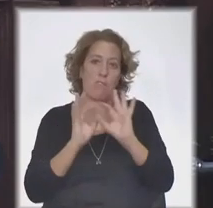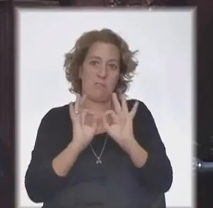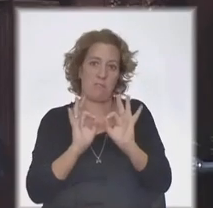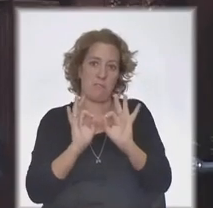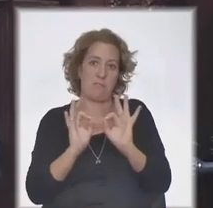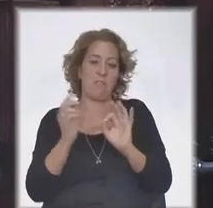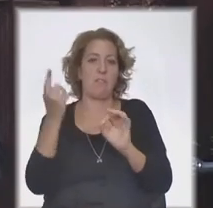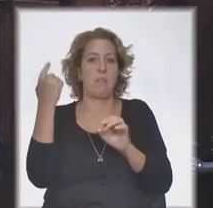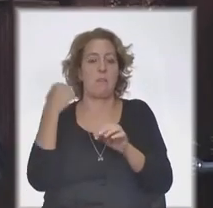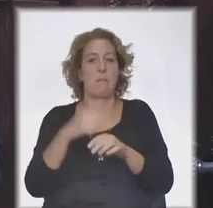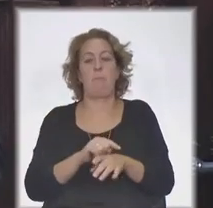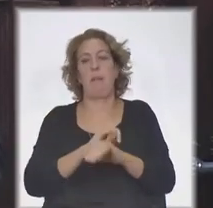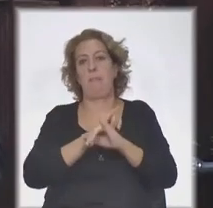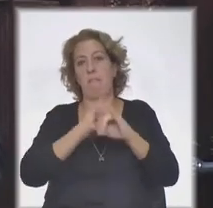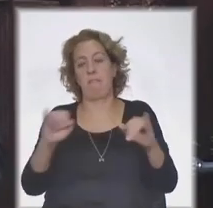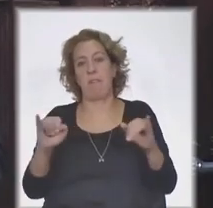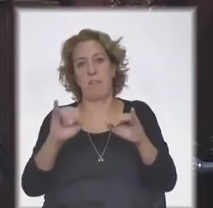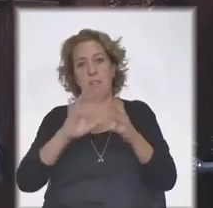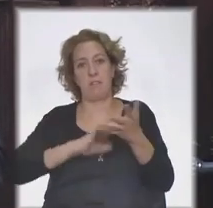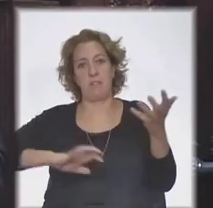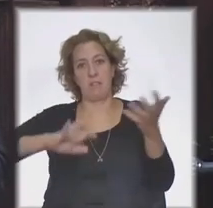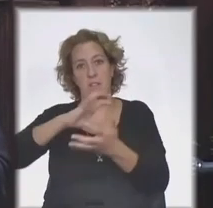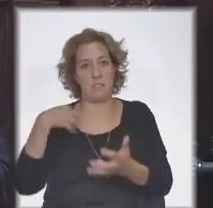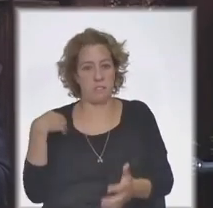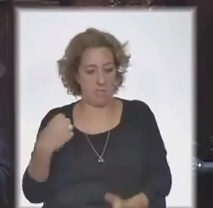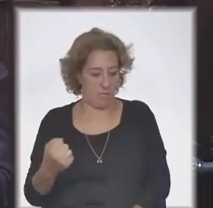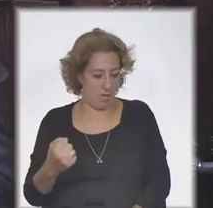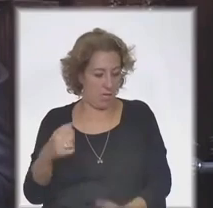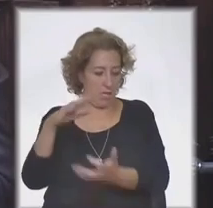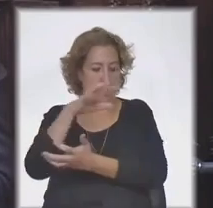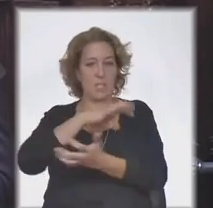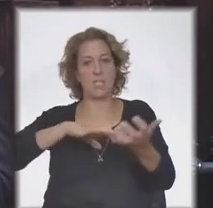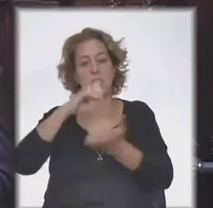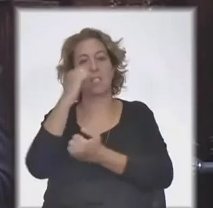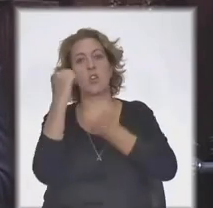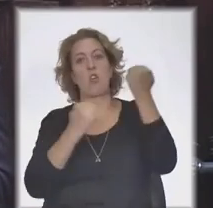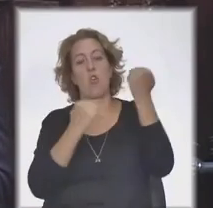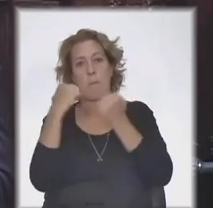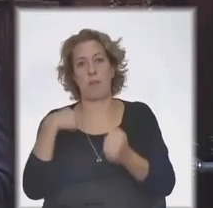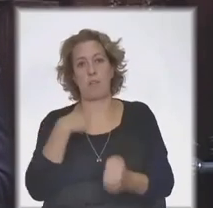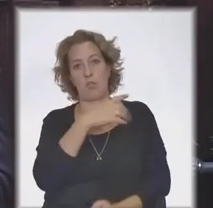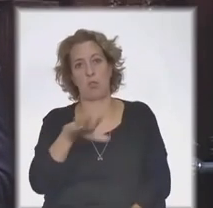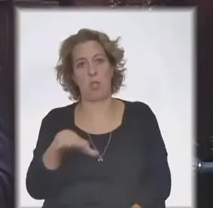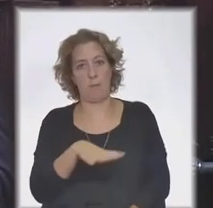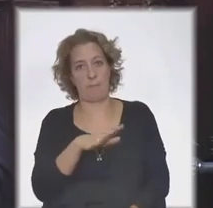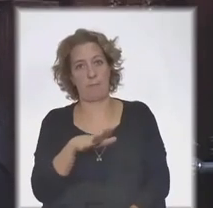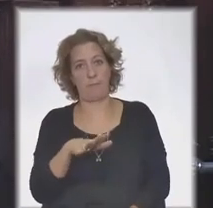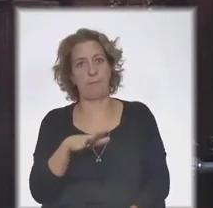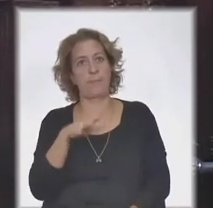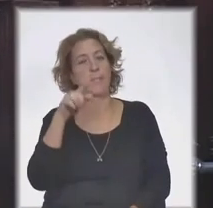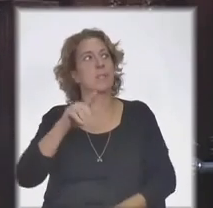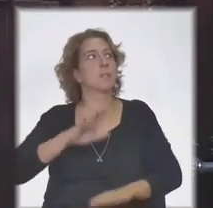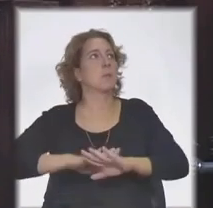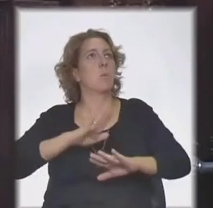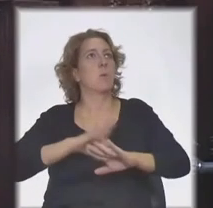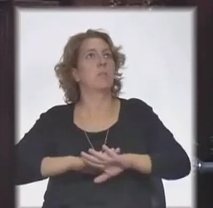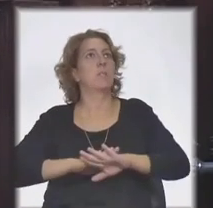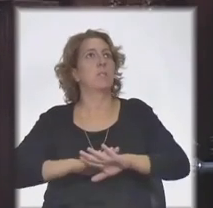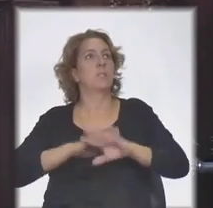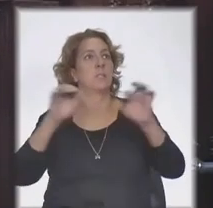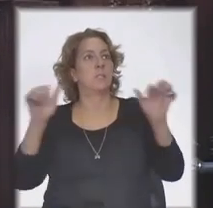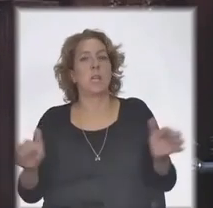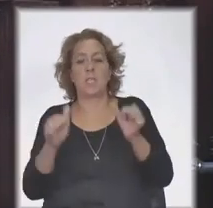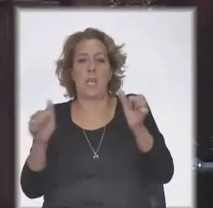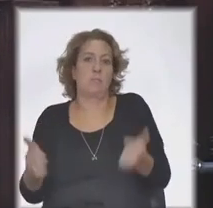la salida de la crisis sanitaria, de la crisis económica y social que hoy nos encontramos. Es el momento de hacer